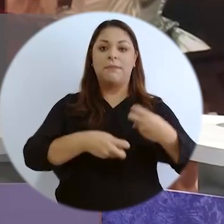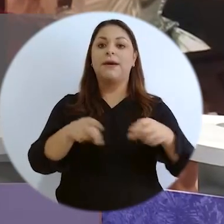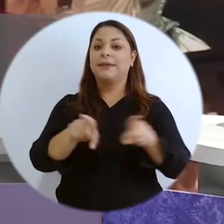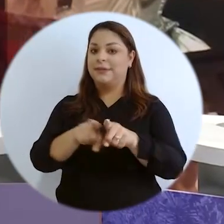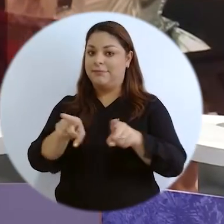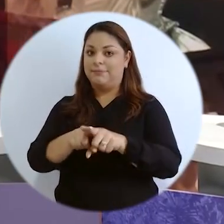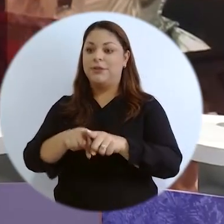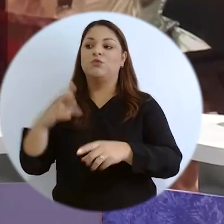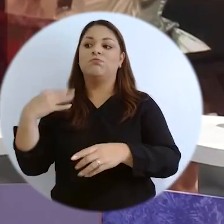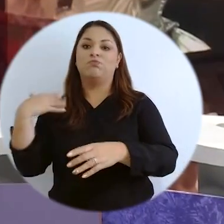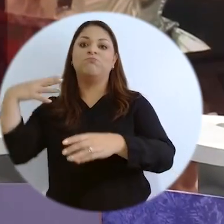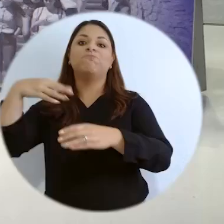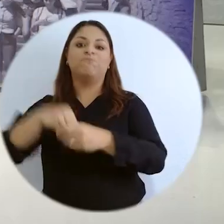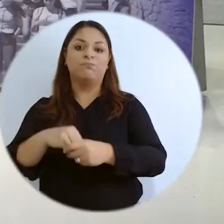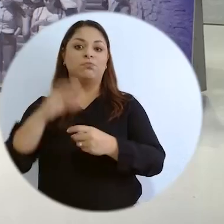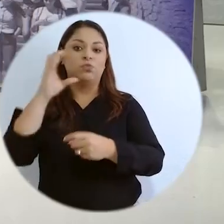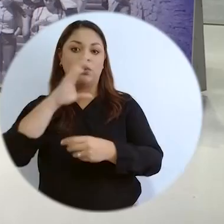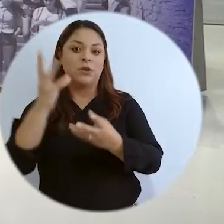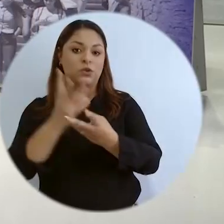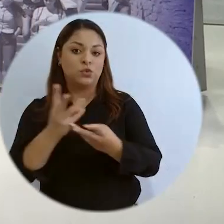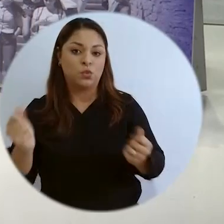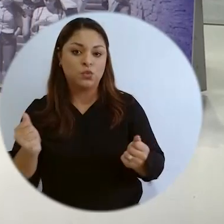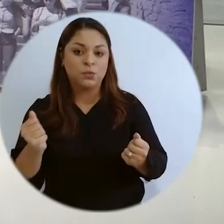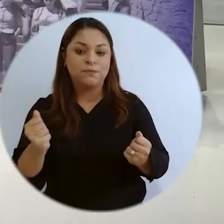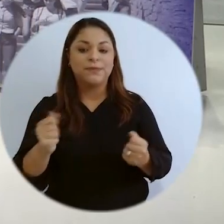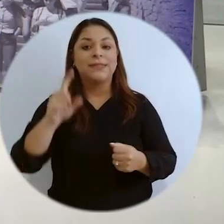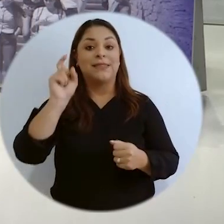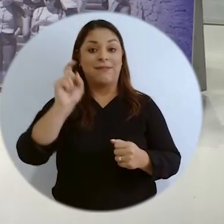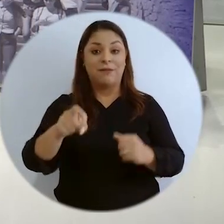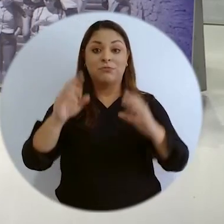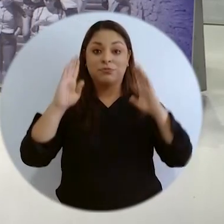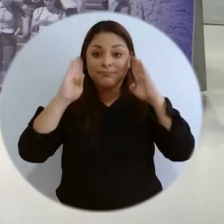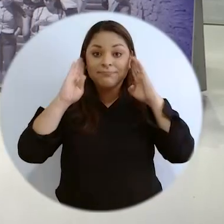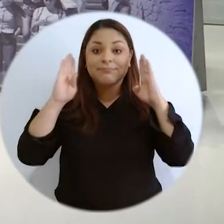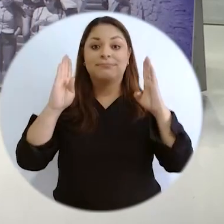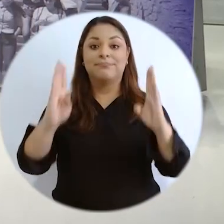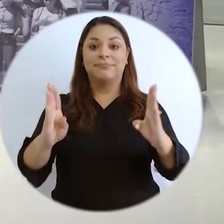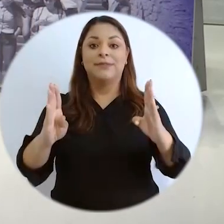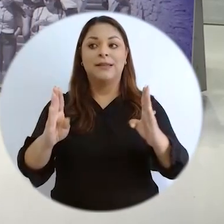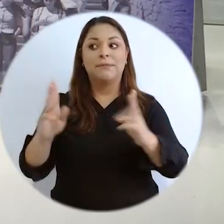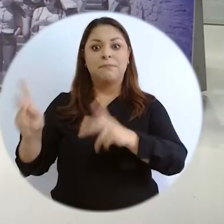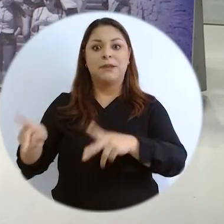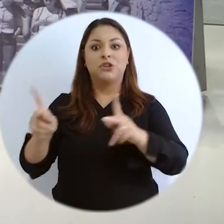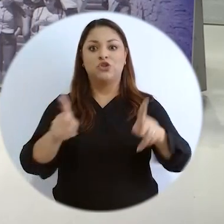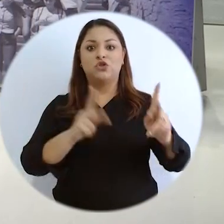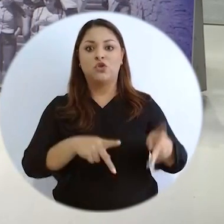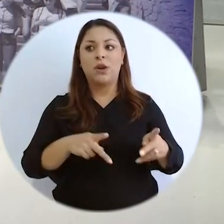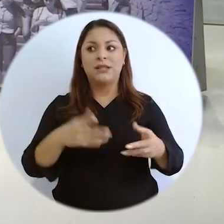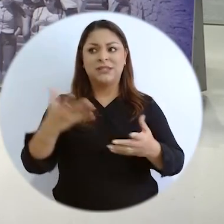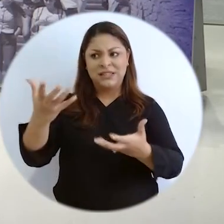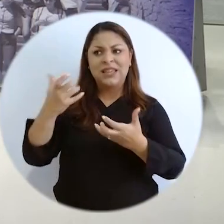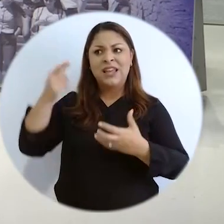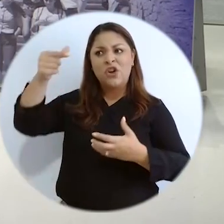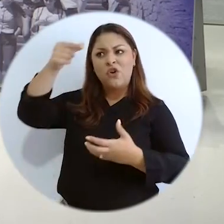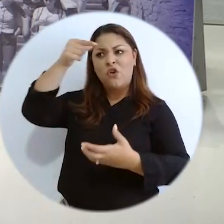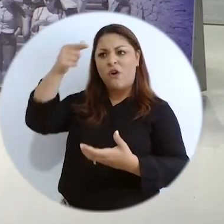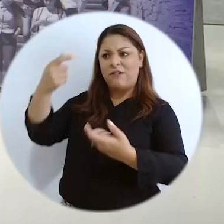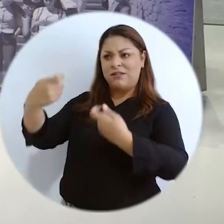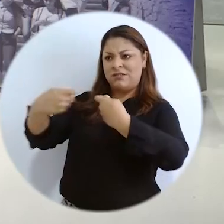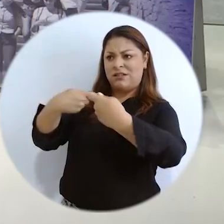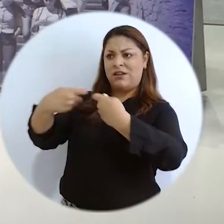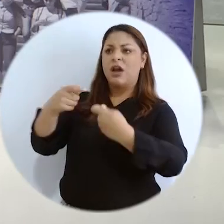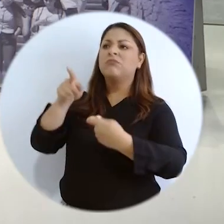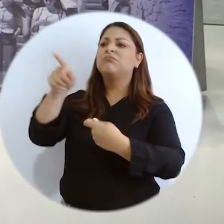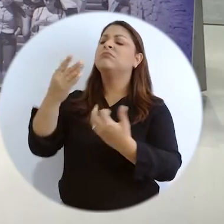del problema, sino también somos parte de la solución. Y tal vez tenemos que prestar más atención a lo que las personas que nos